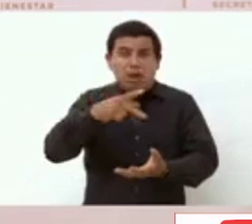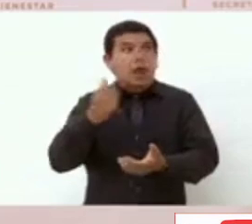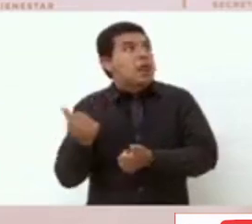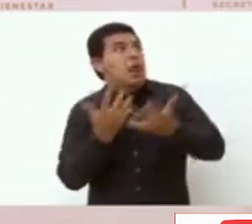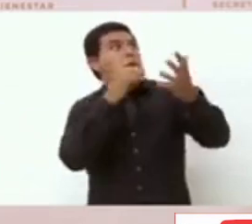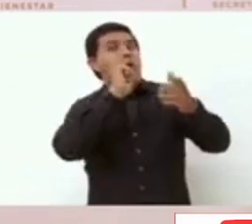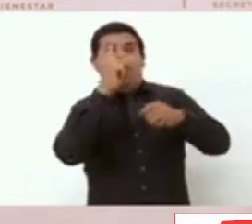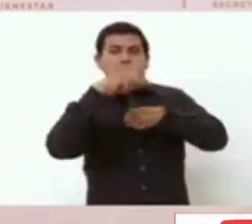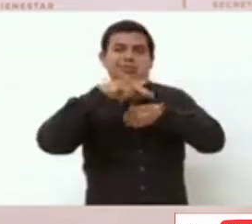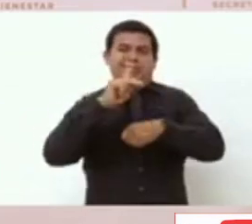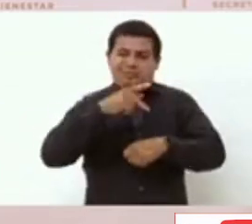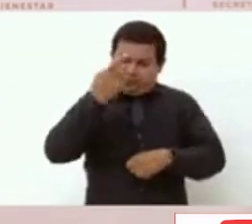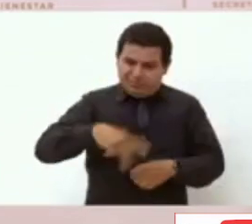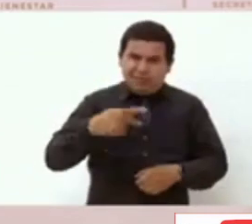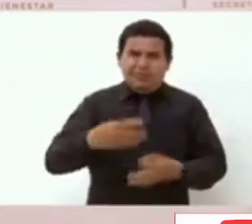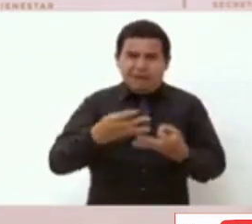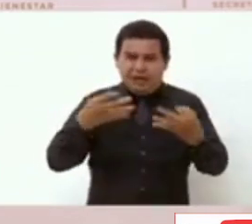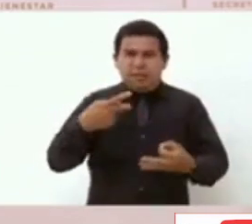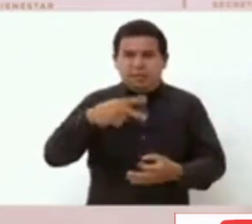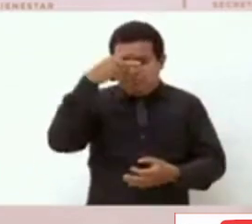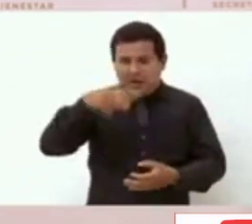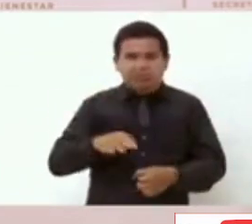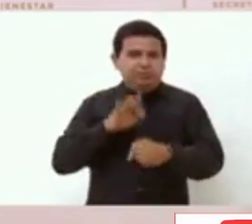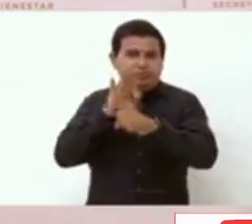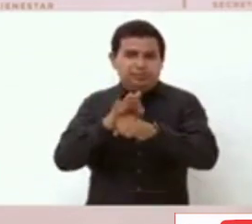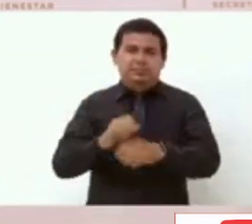en México. En su totalidad,